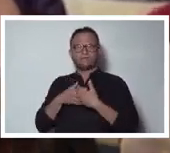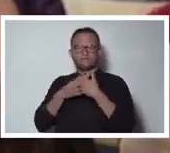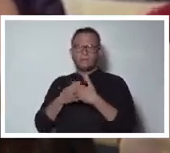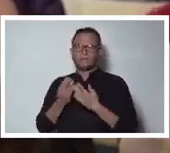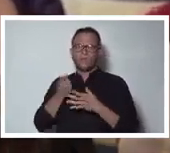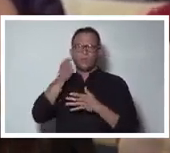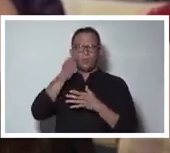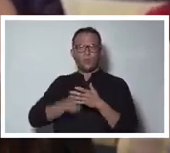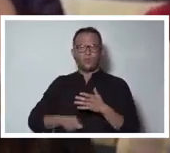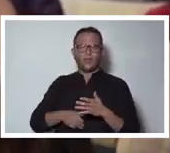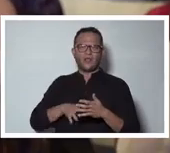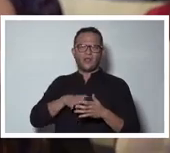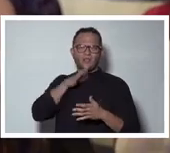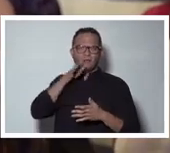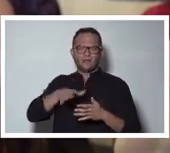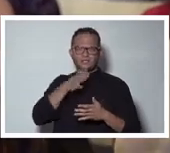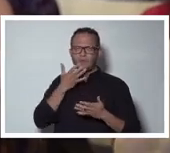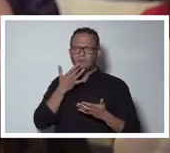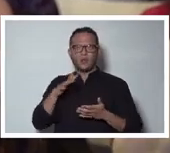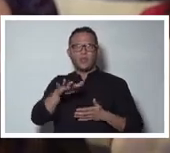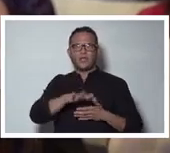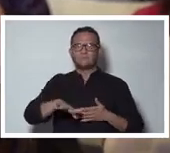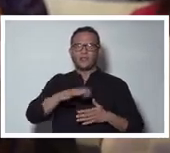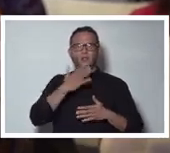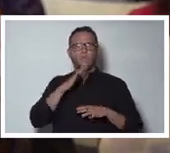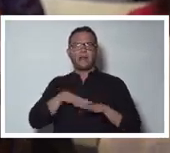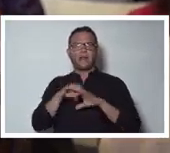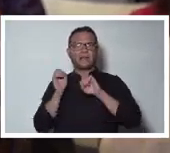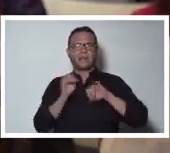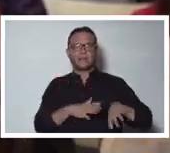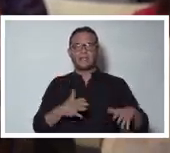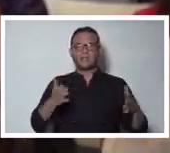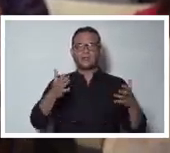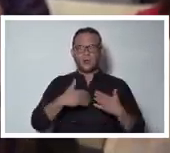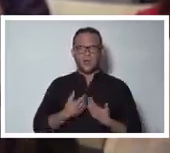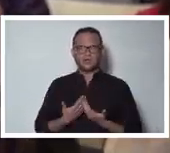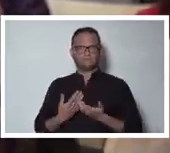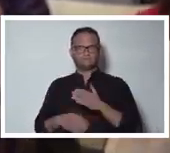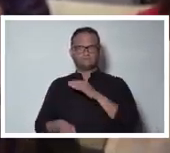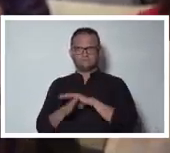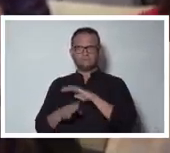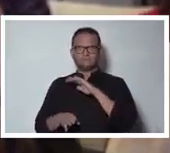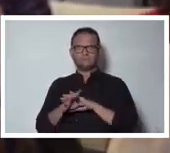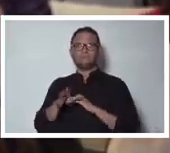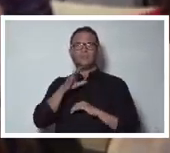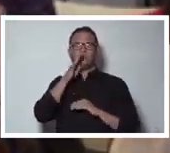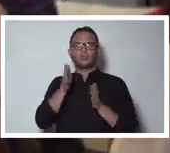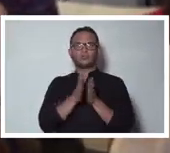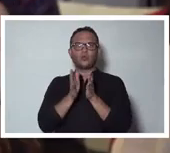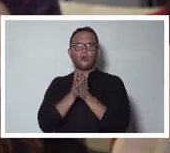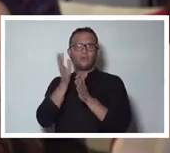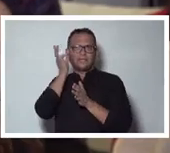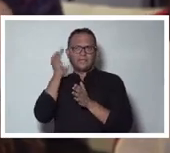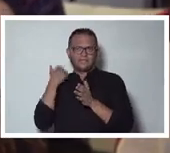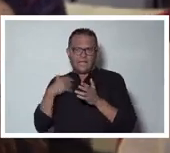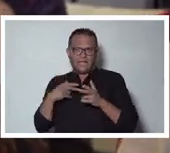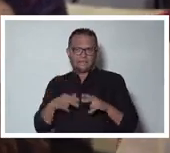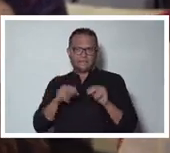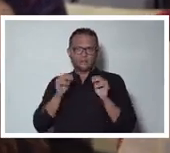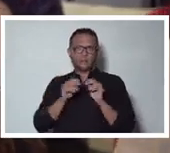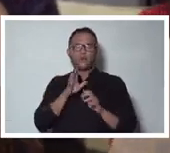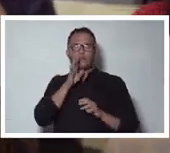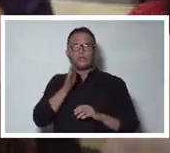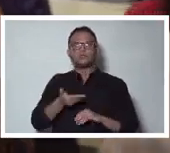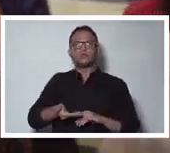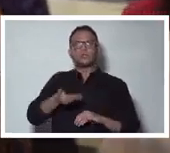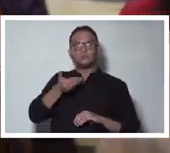dura pero no tenemos espacio para rendirnos pero precisamente por eso también compañeras y con esto termino es